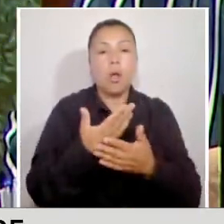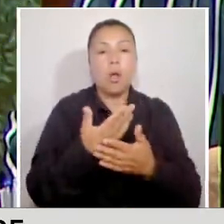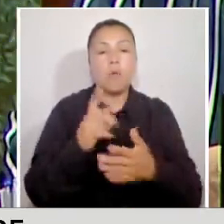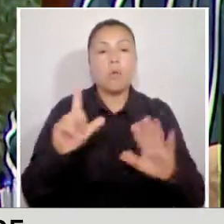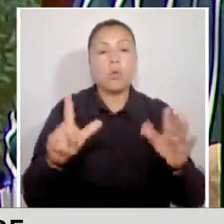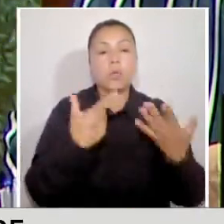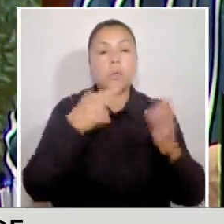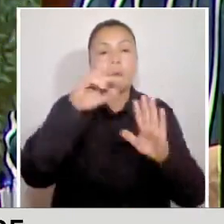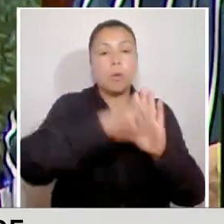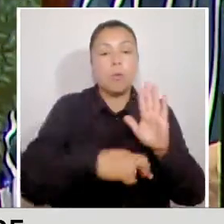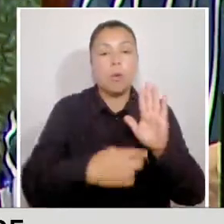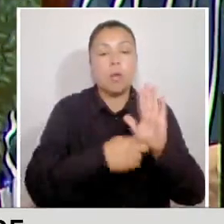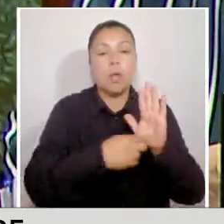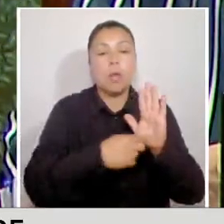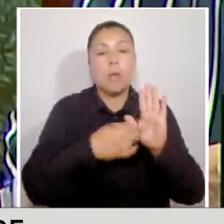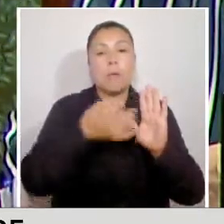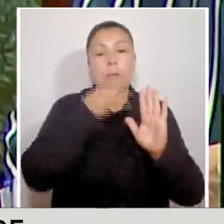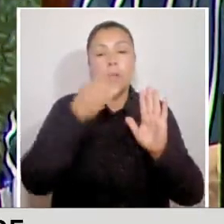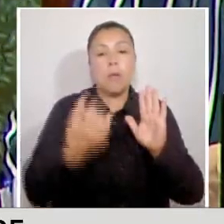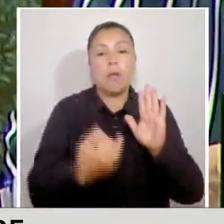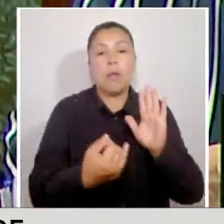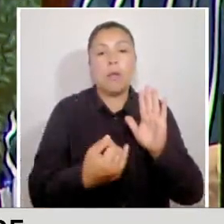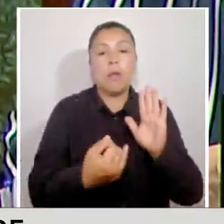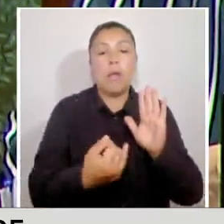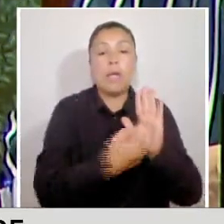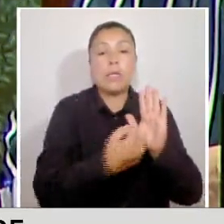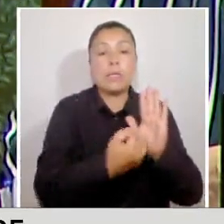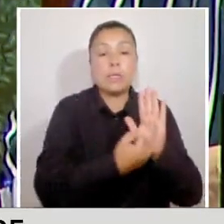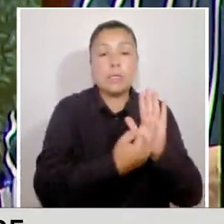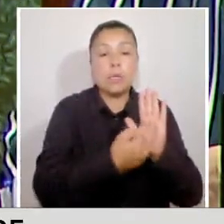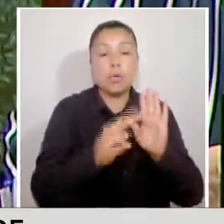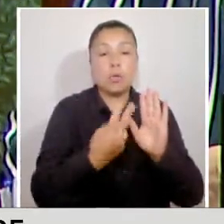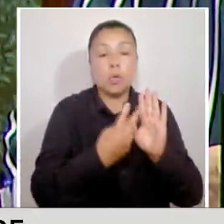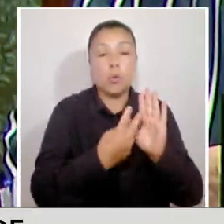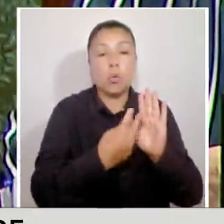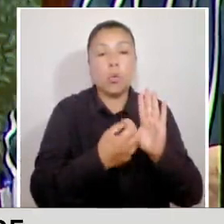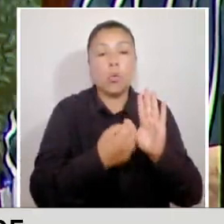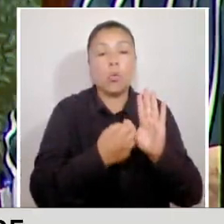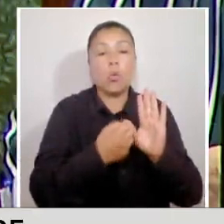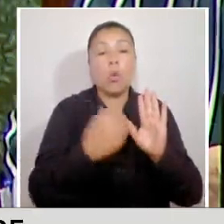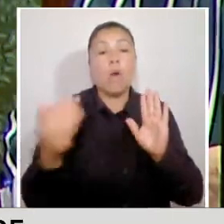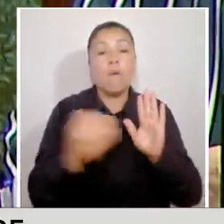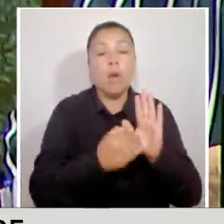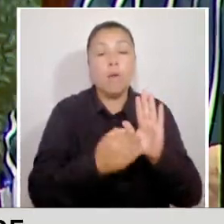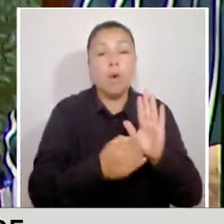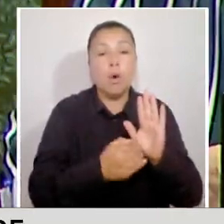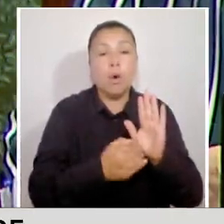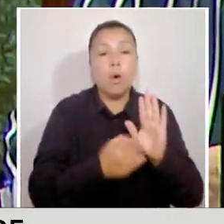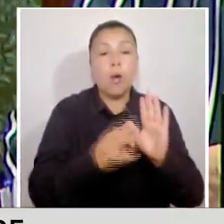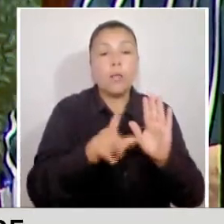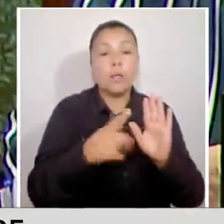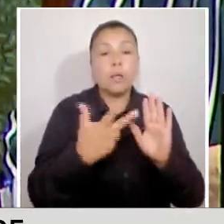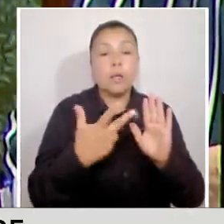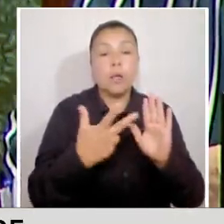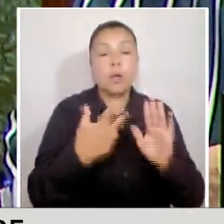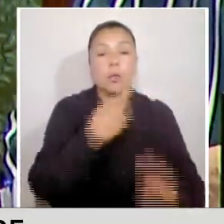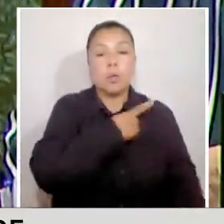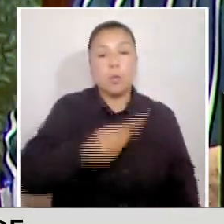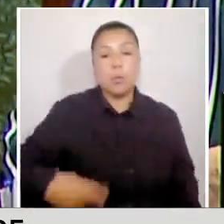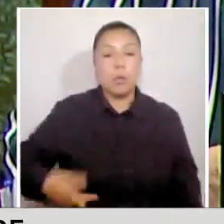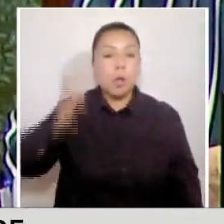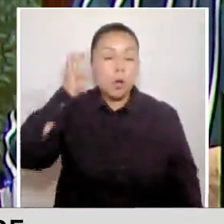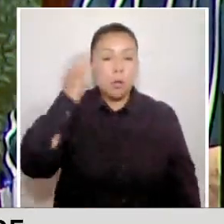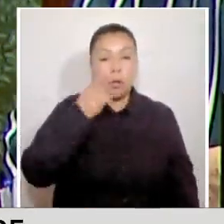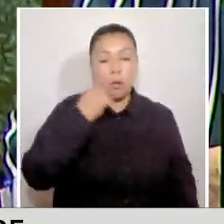Cabe hacer presente que su que su inciso segundo requiere del voto favorable de 78 diputadas y diputados